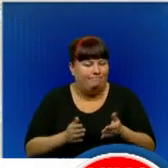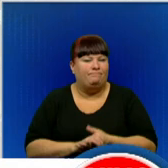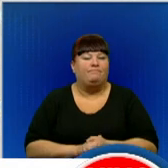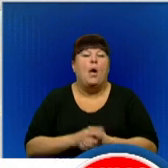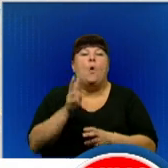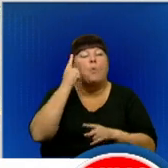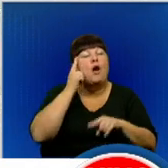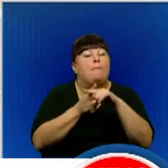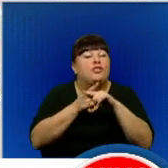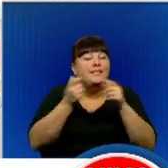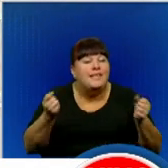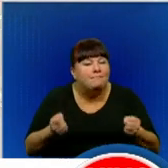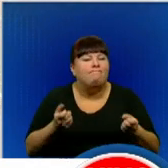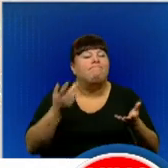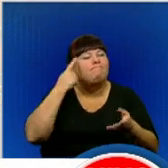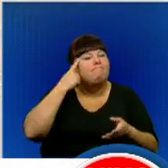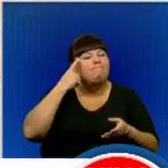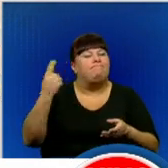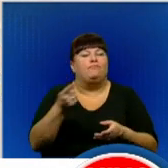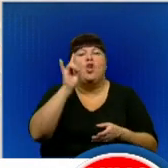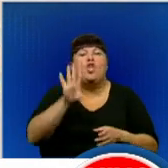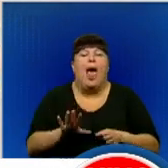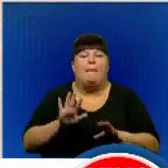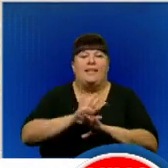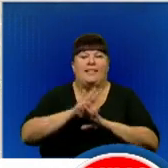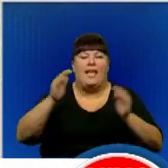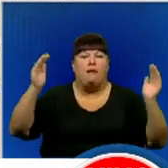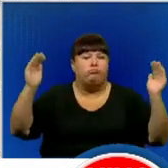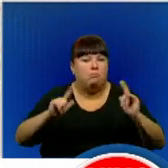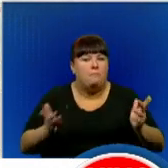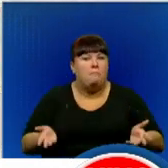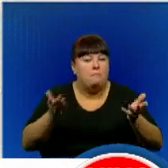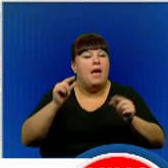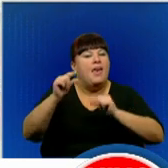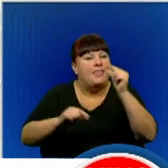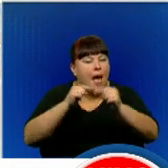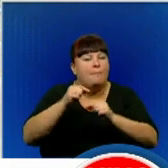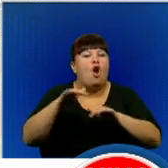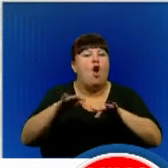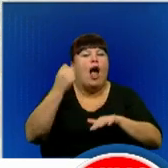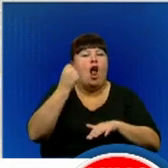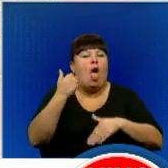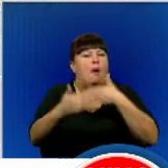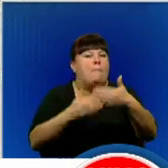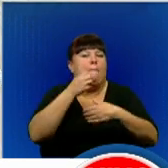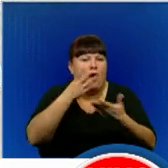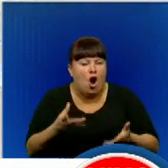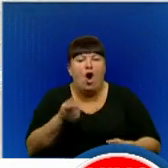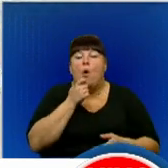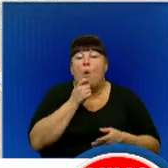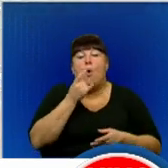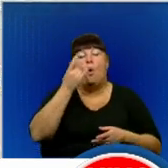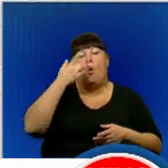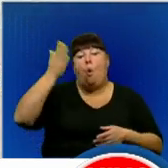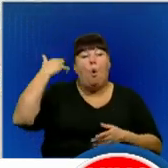dato alentador podemos decir que no sólo este ha frenado la caída lo que ha comenzado a crecer la economía por ejemplo según